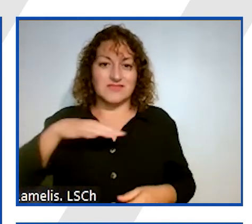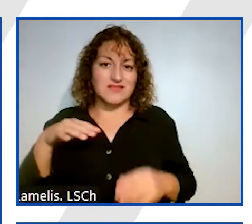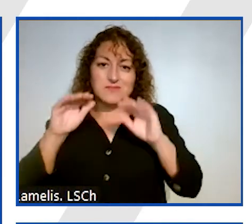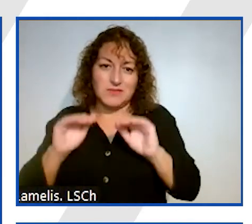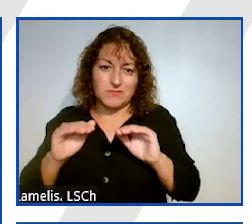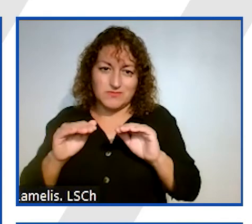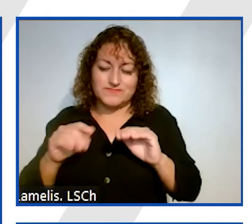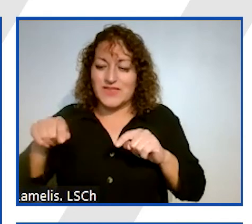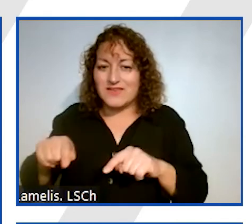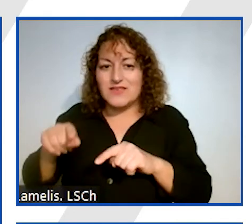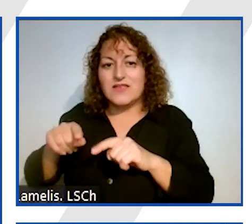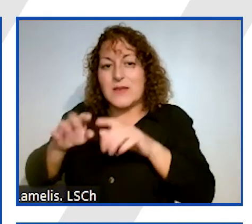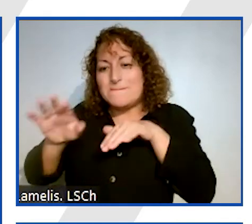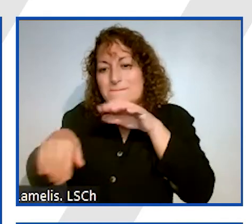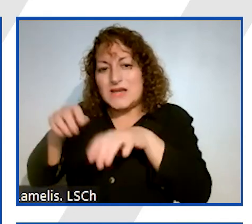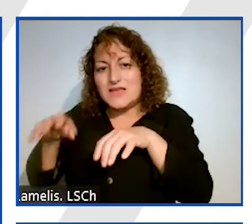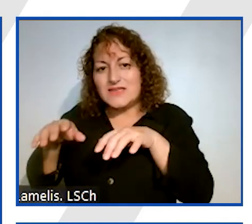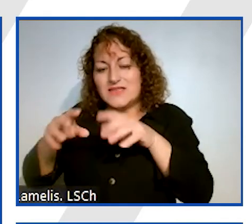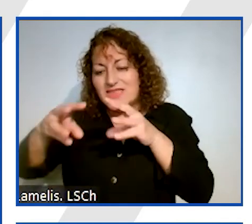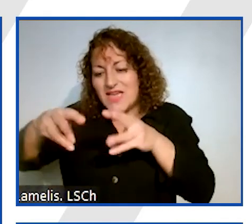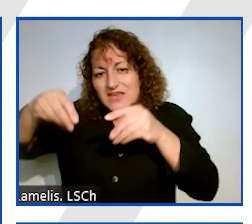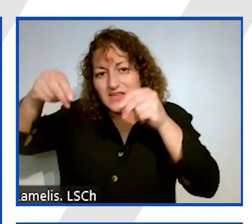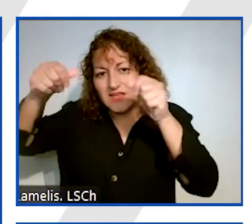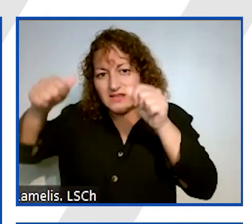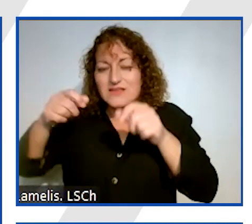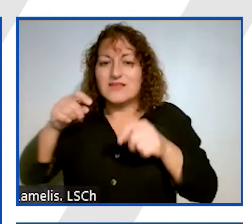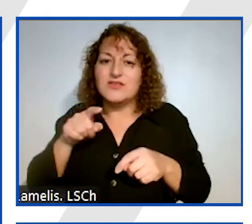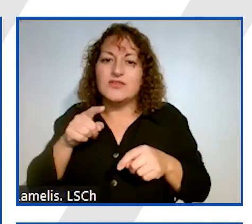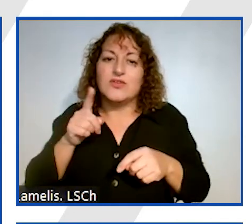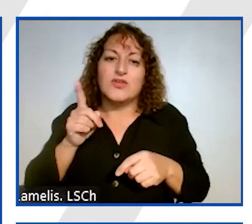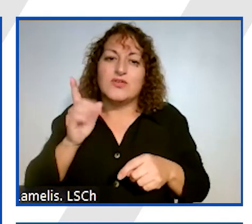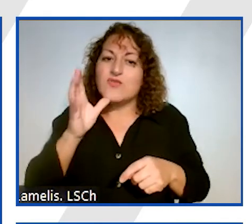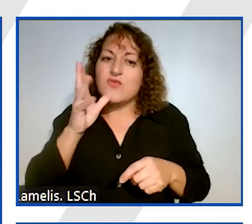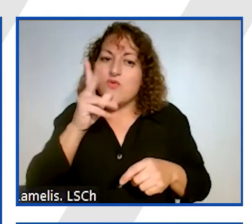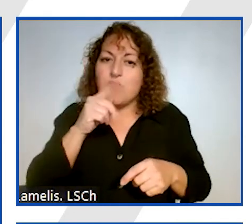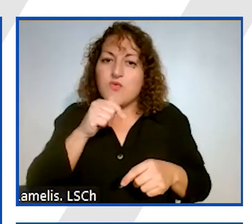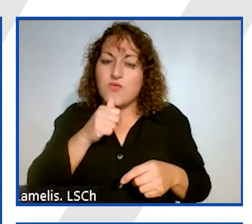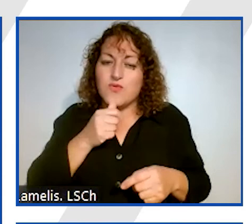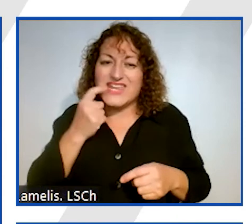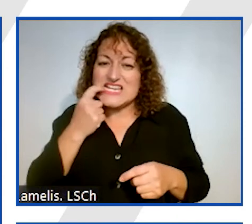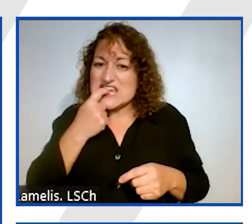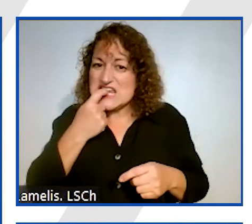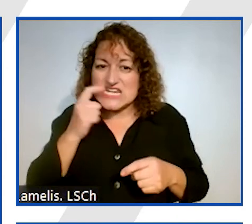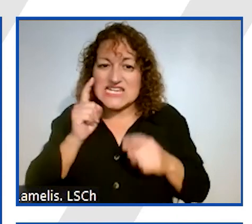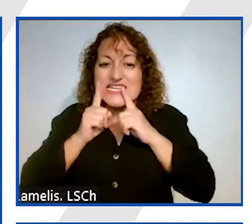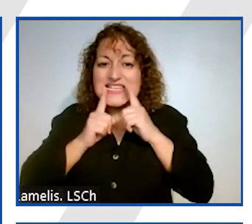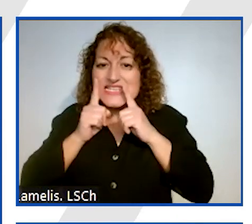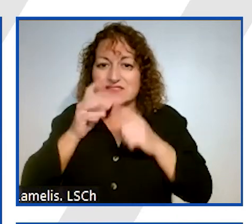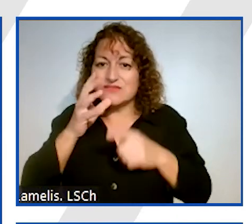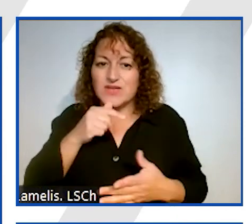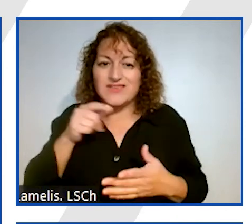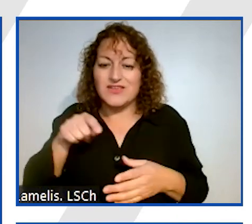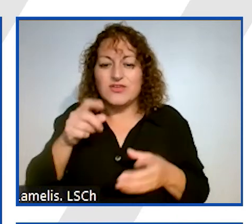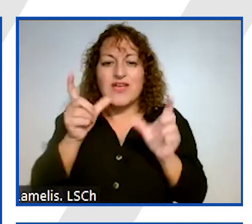de arena, son tiburones que no tienen dientes, son tiburones que tienen placas y que están comiendo cangrejos, están comiendo moluscos,